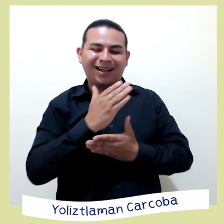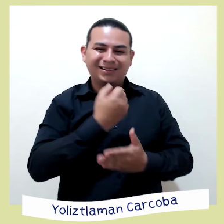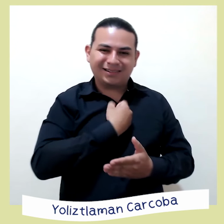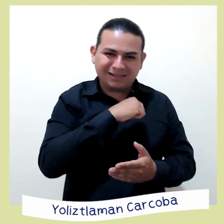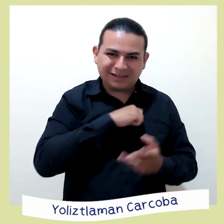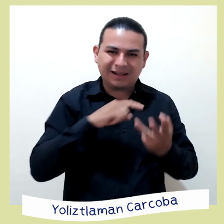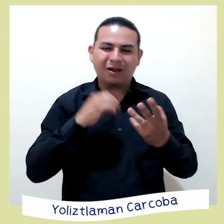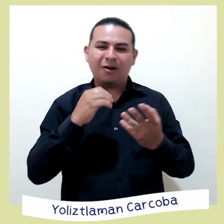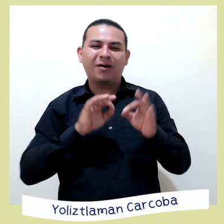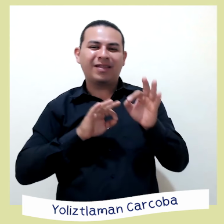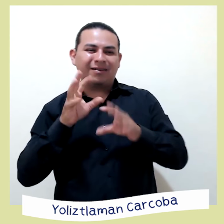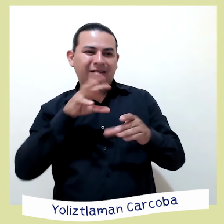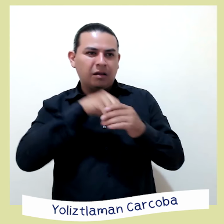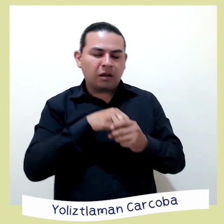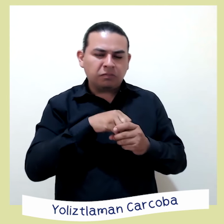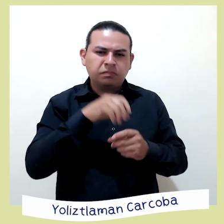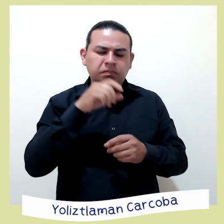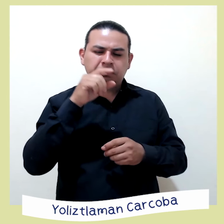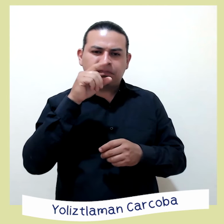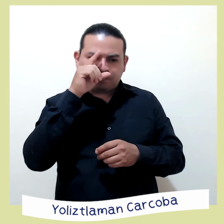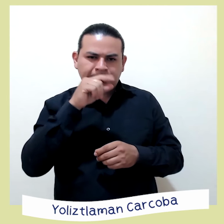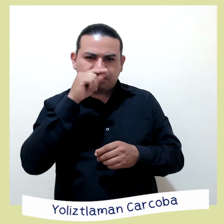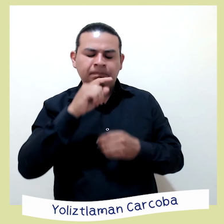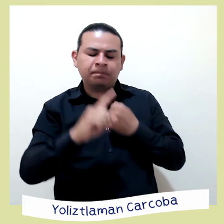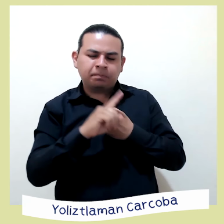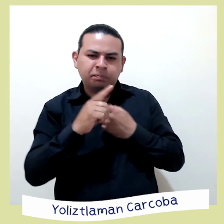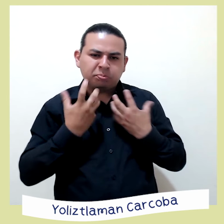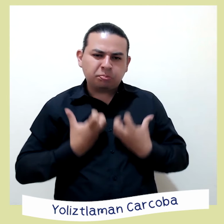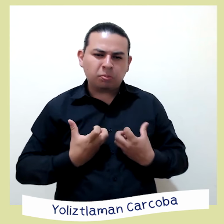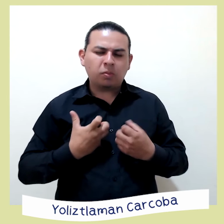la inclusión social?